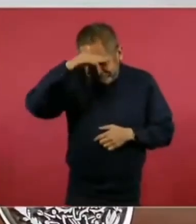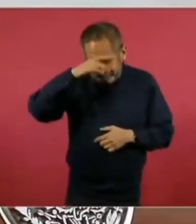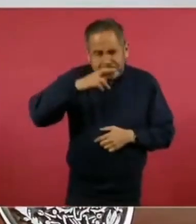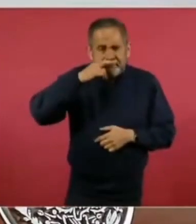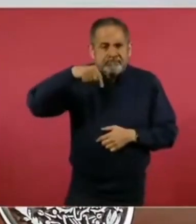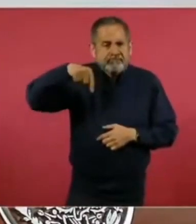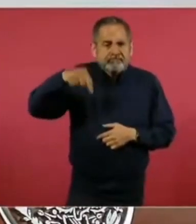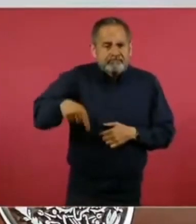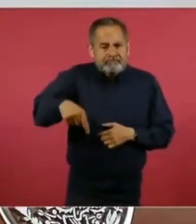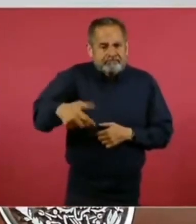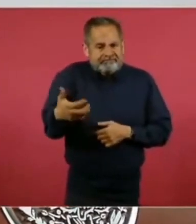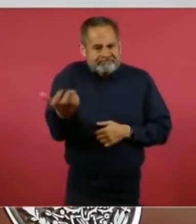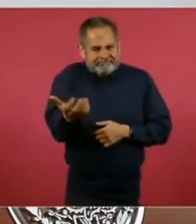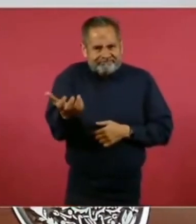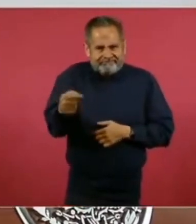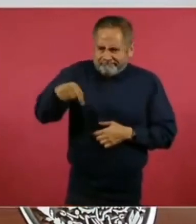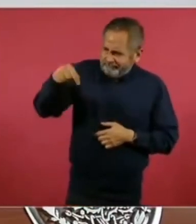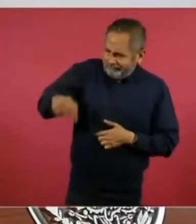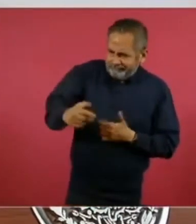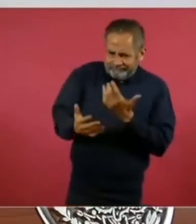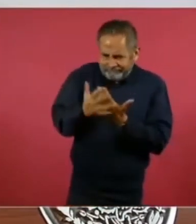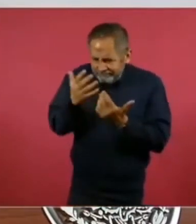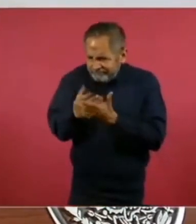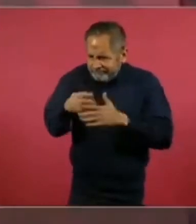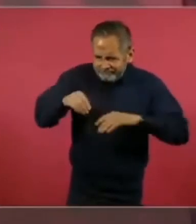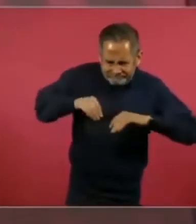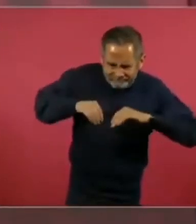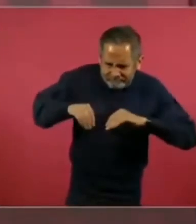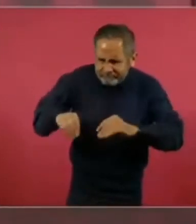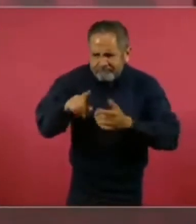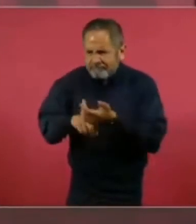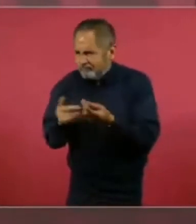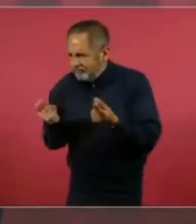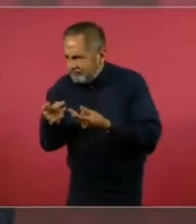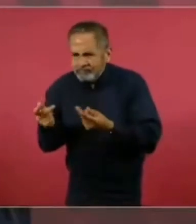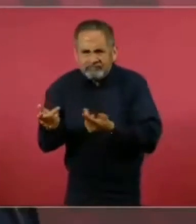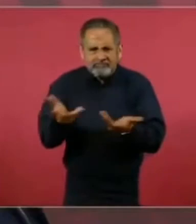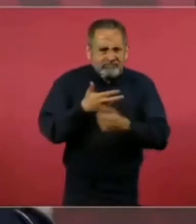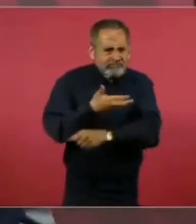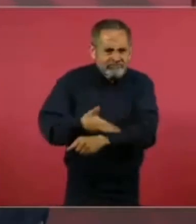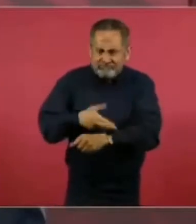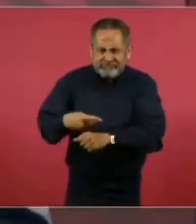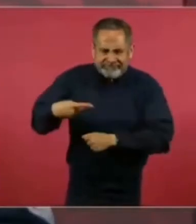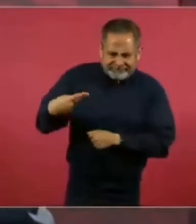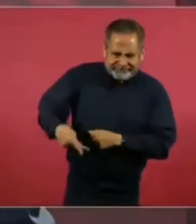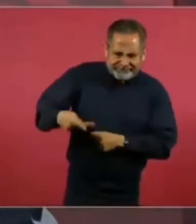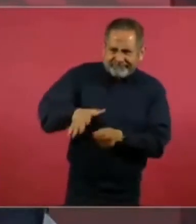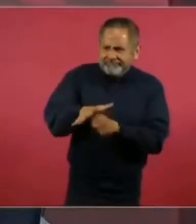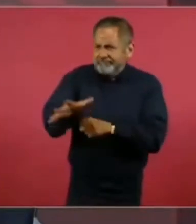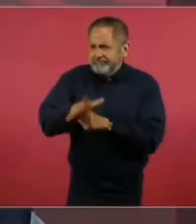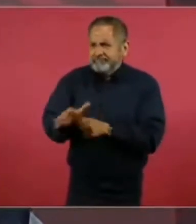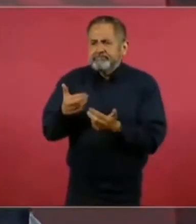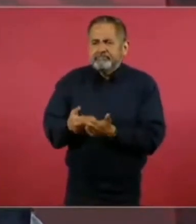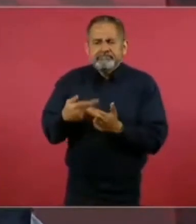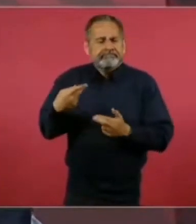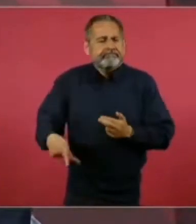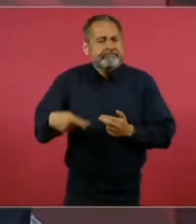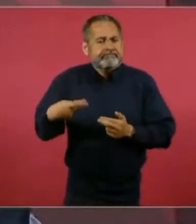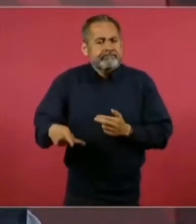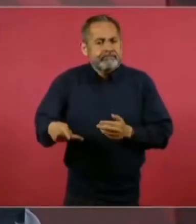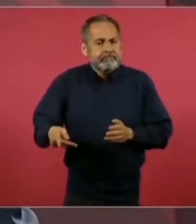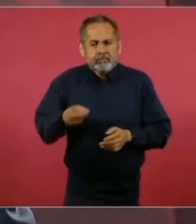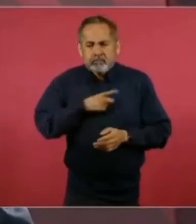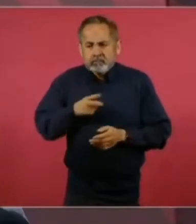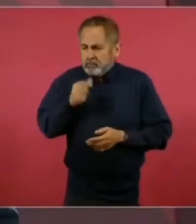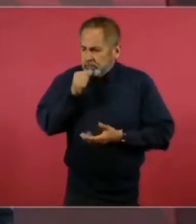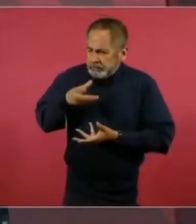es indispensable la autosuficiencia, buscar autosuficiencia alimentaria y